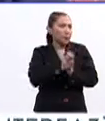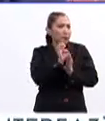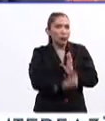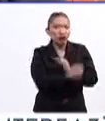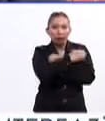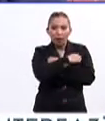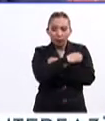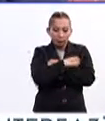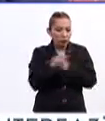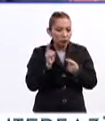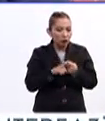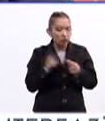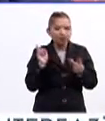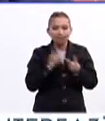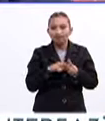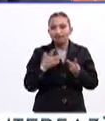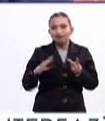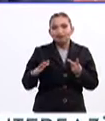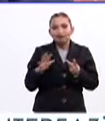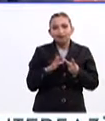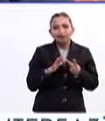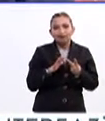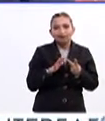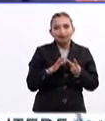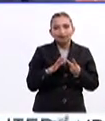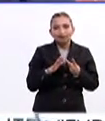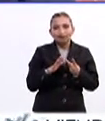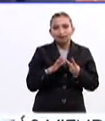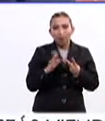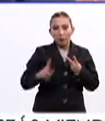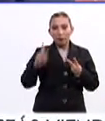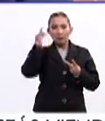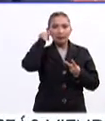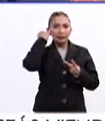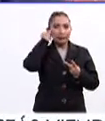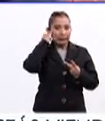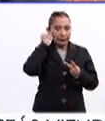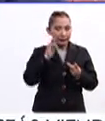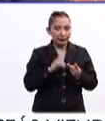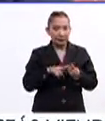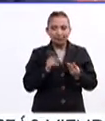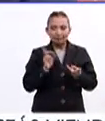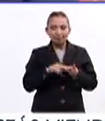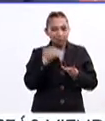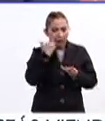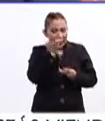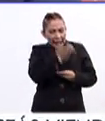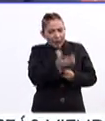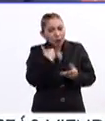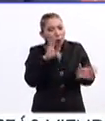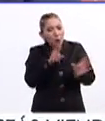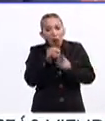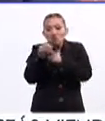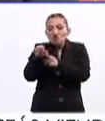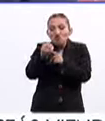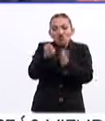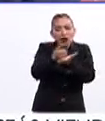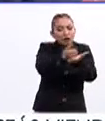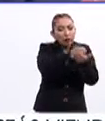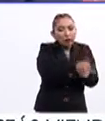de educación, en el área de los pueblos indígenas. Se busca eso, generar impacto en